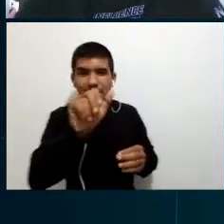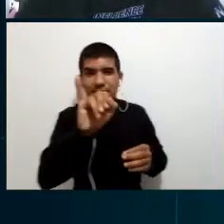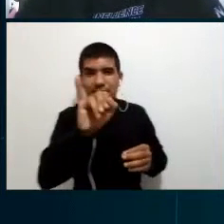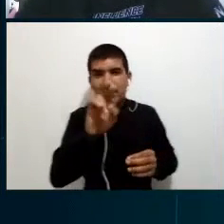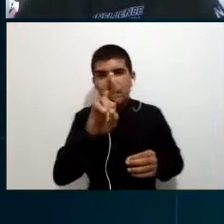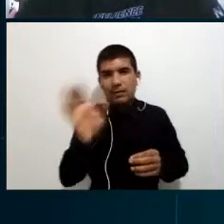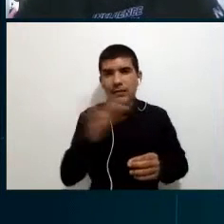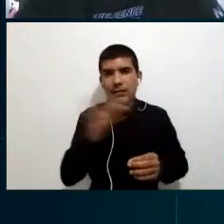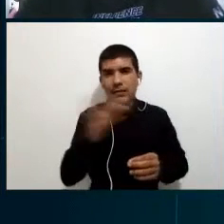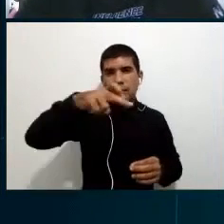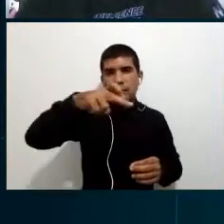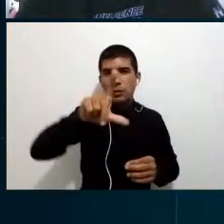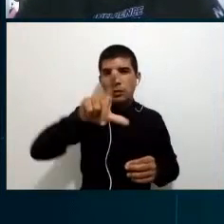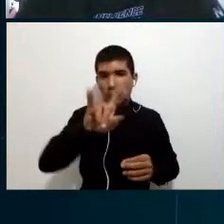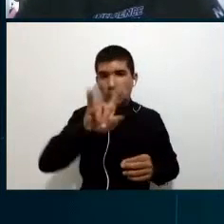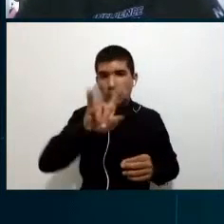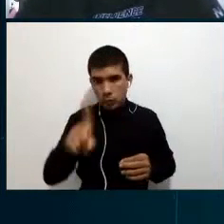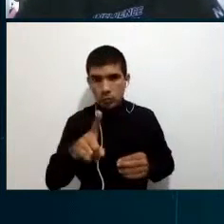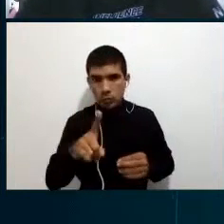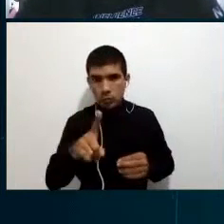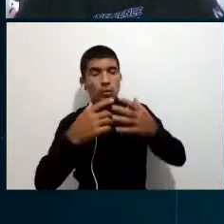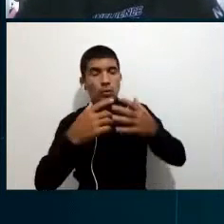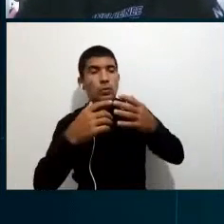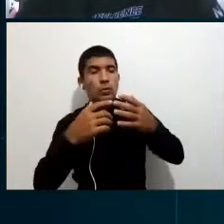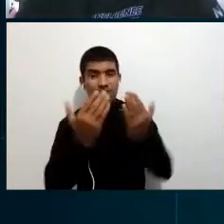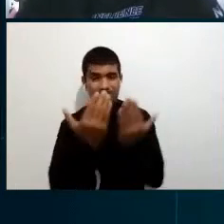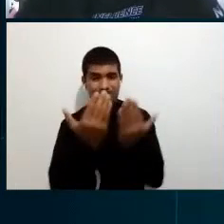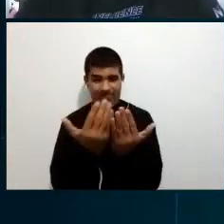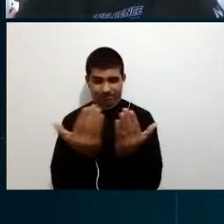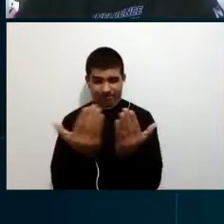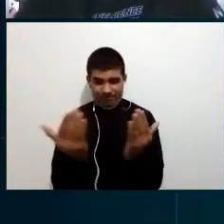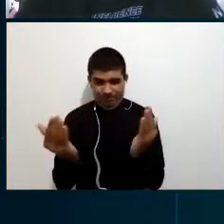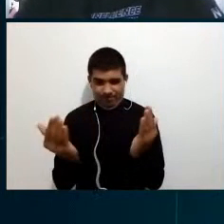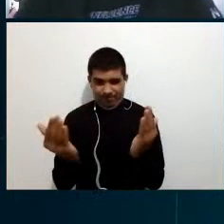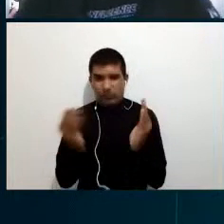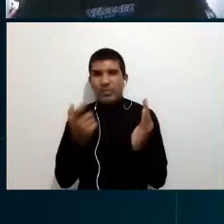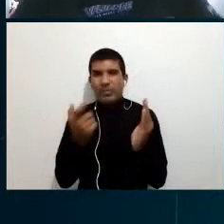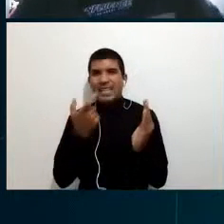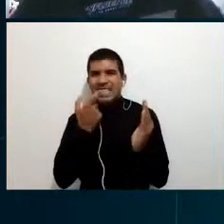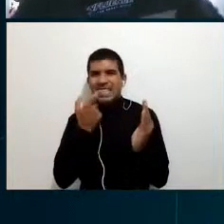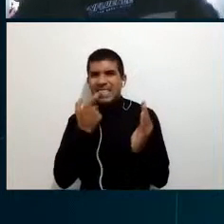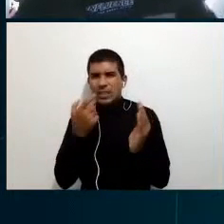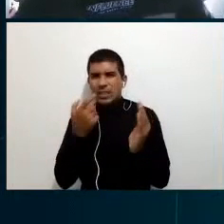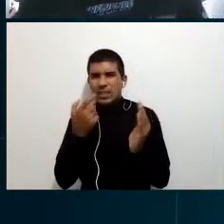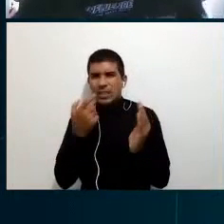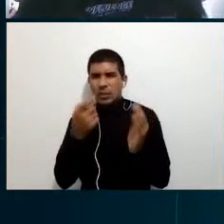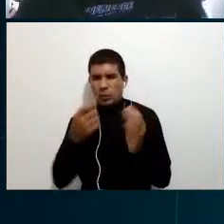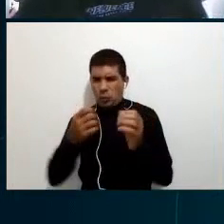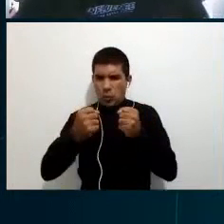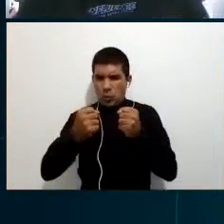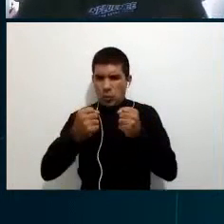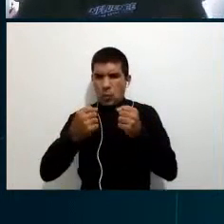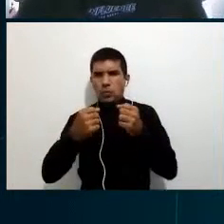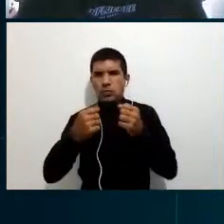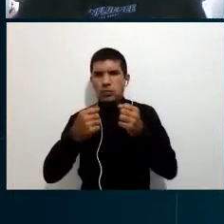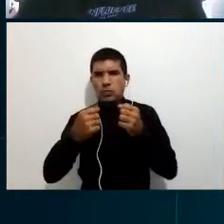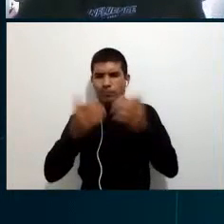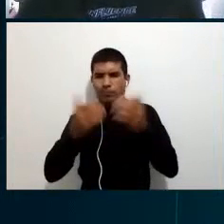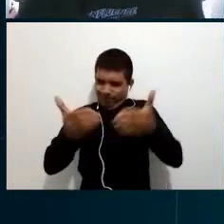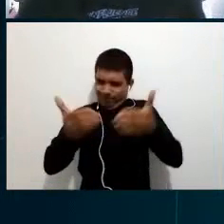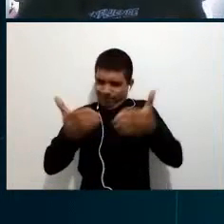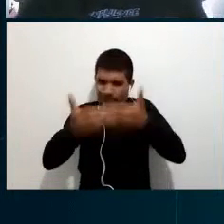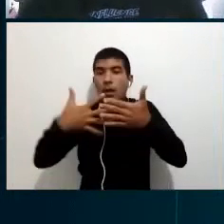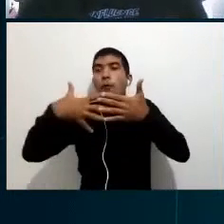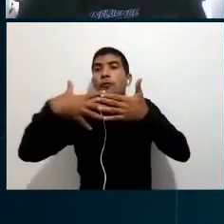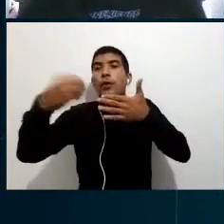una dificultad que nos presenta Air Plus, que es la disposición final, debido a que se tiene que efectuar